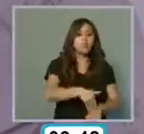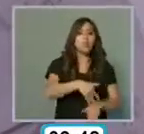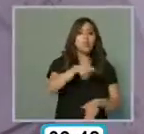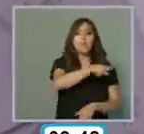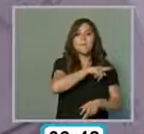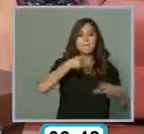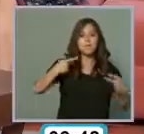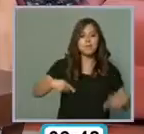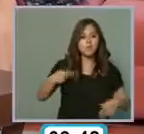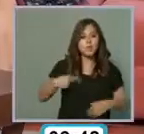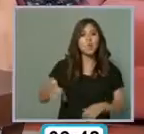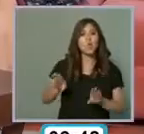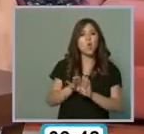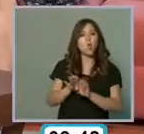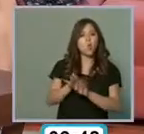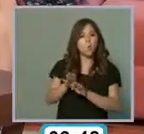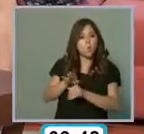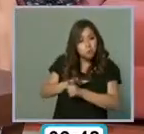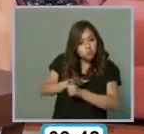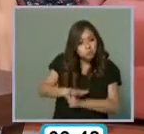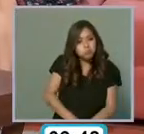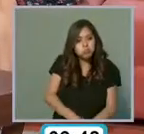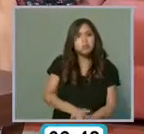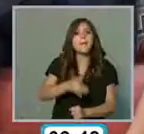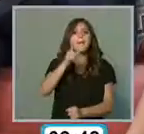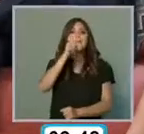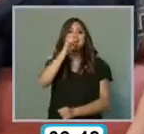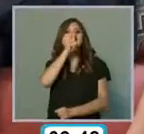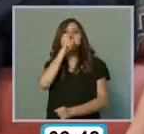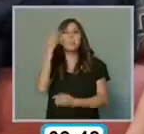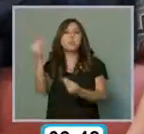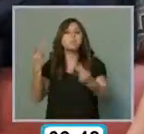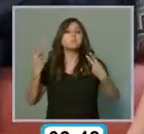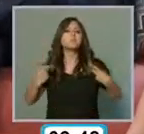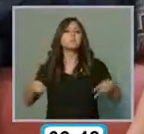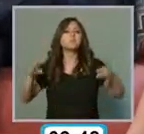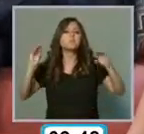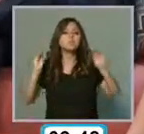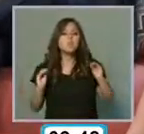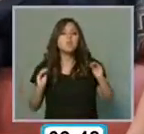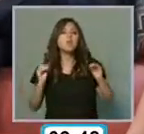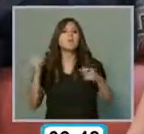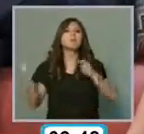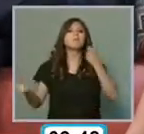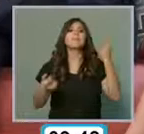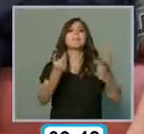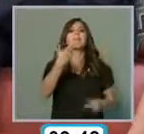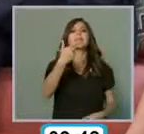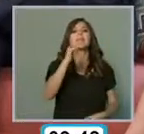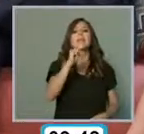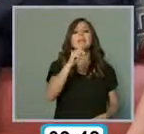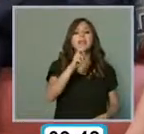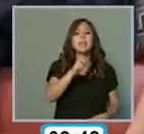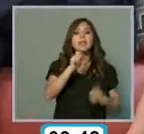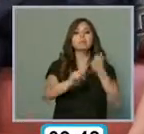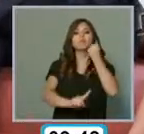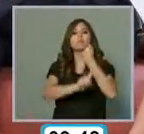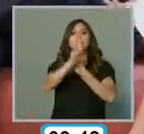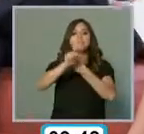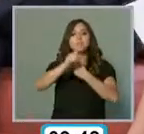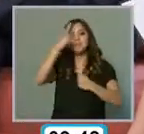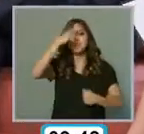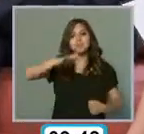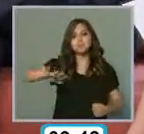se atrevía a decirlo. Simplemente decían la verdad y decían Hitler nos va a hundir y Hitler atenta contra la humanidad.